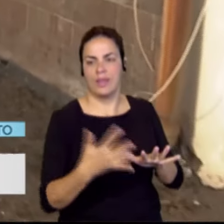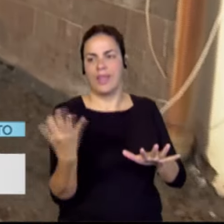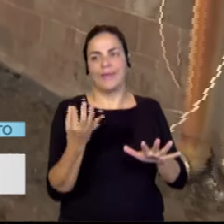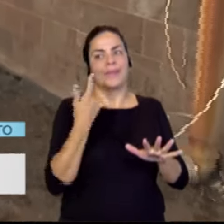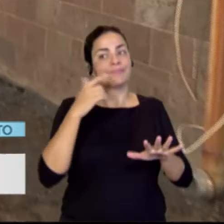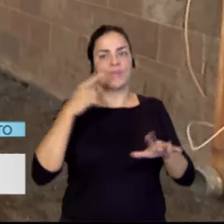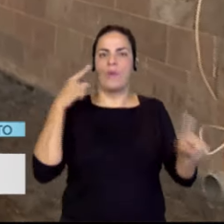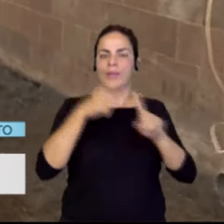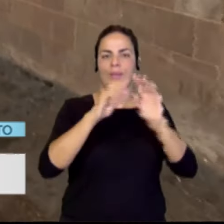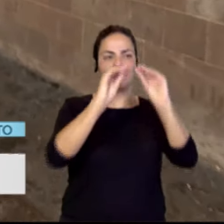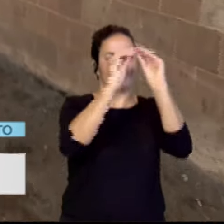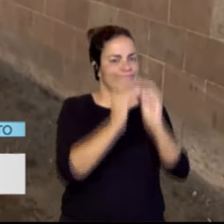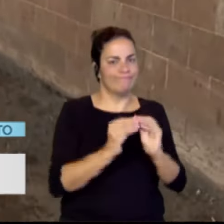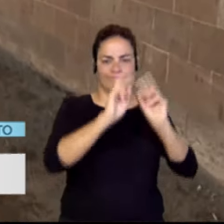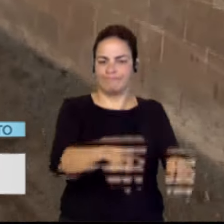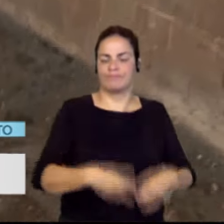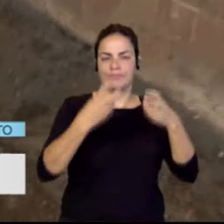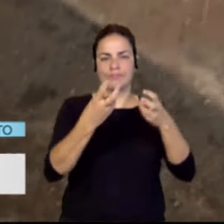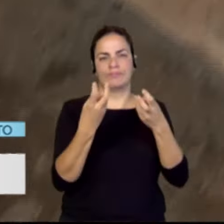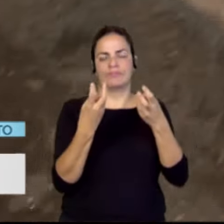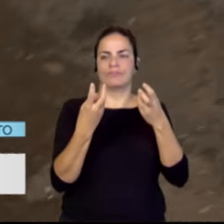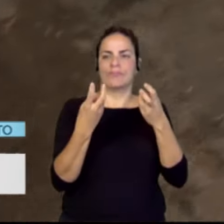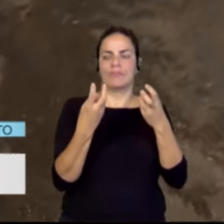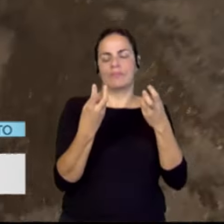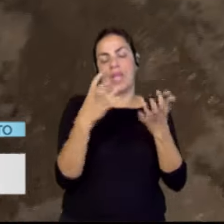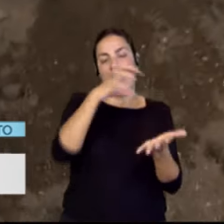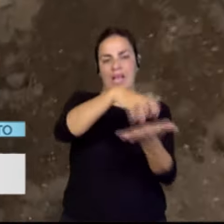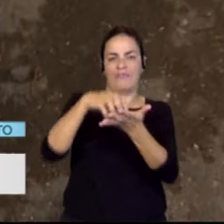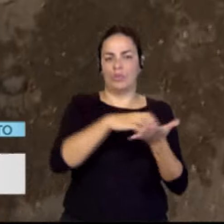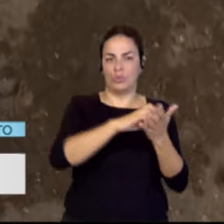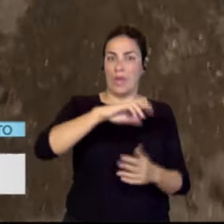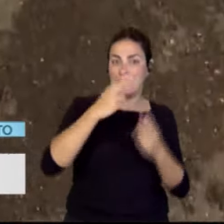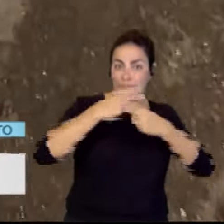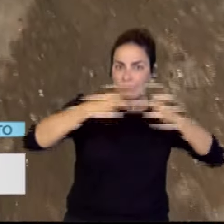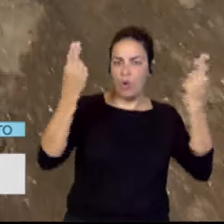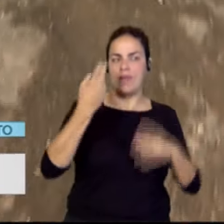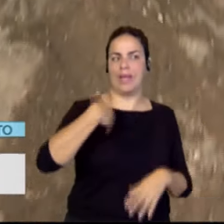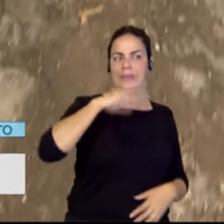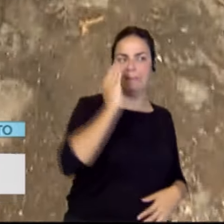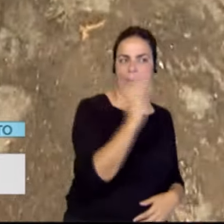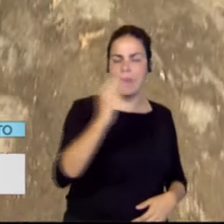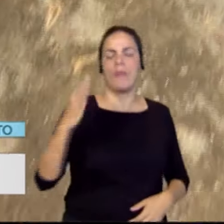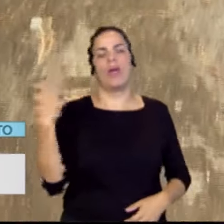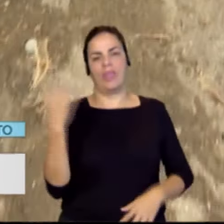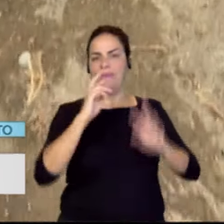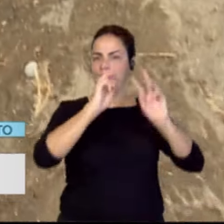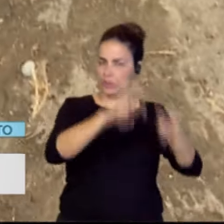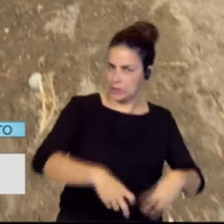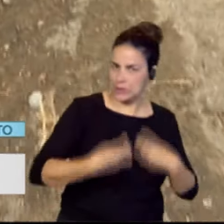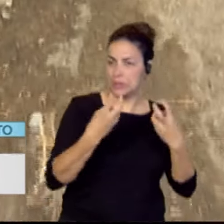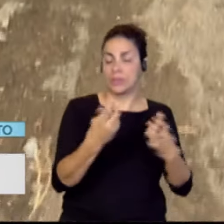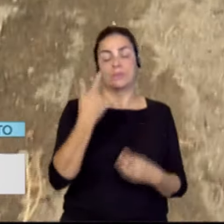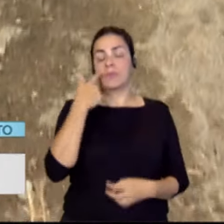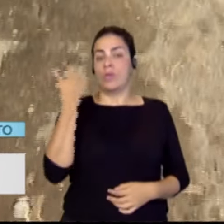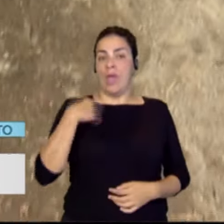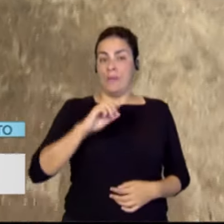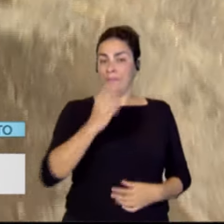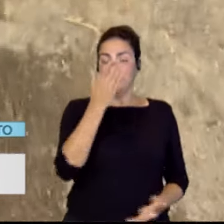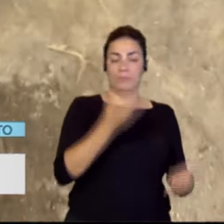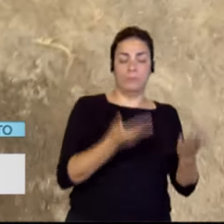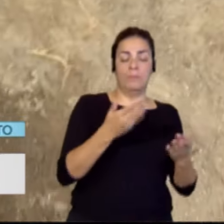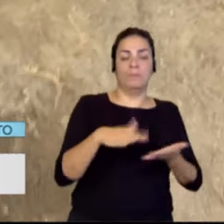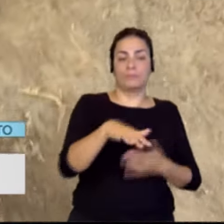todas las infraestructuras eh públicas que han sido dañadas de hecho ya las primeras valoraciones por ejemplo en el núcleo de las